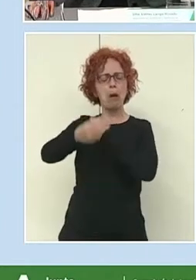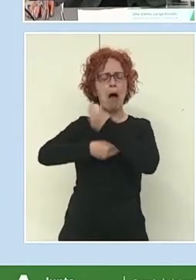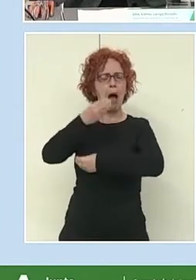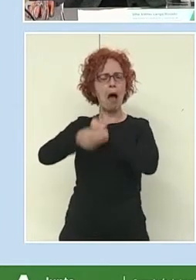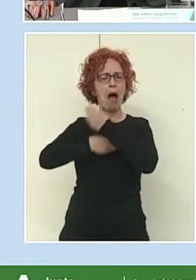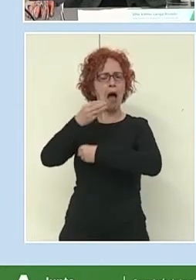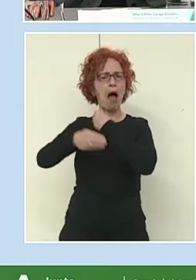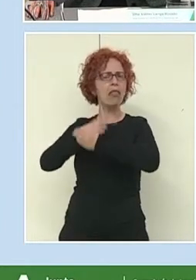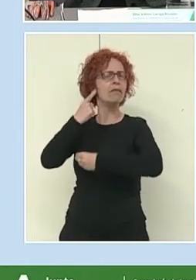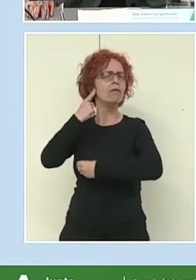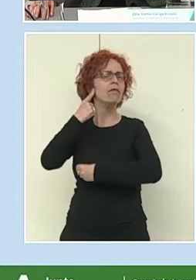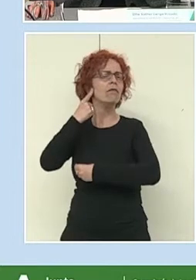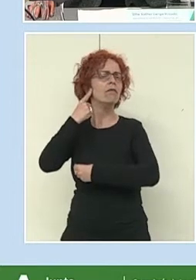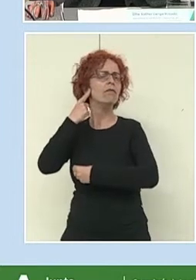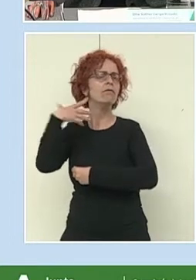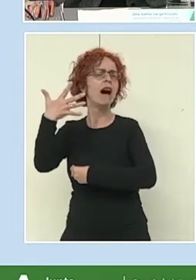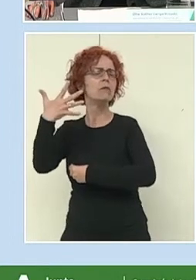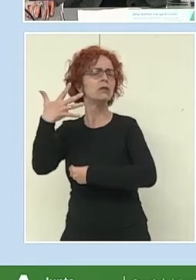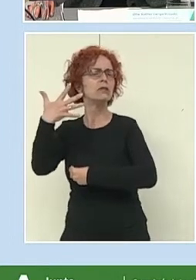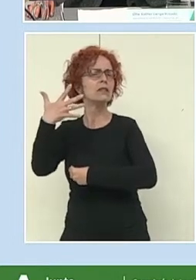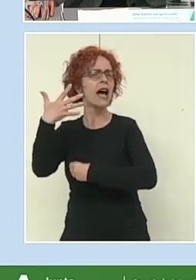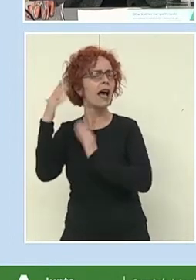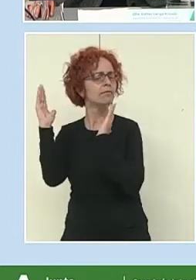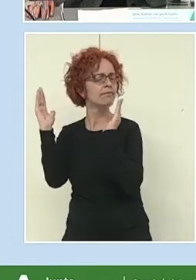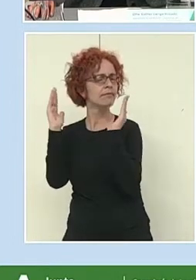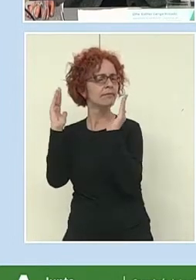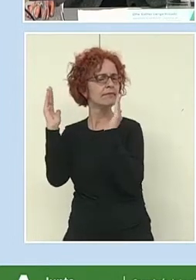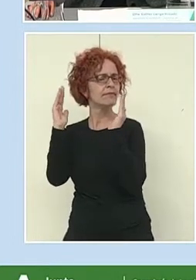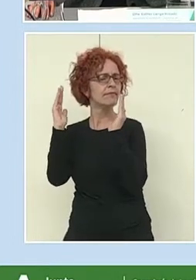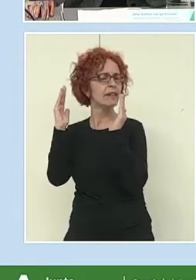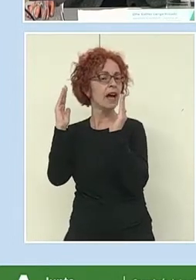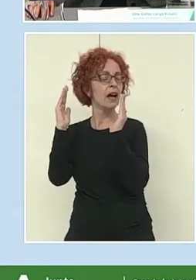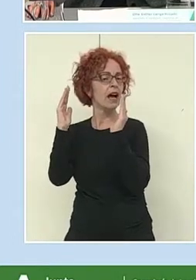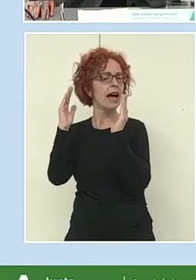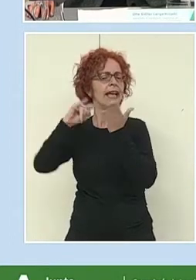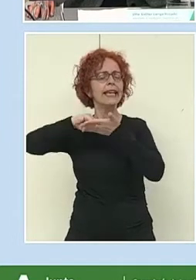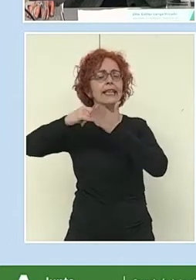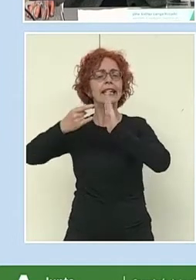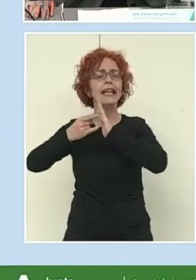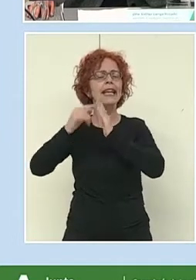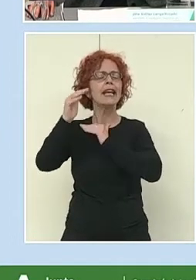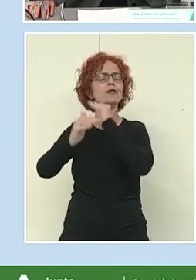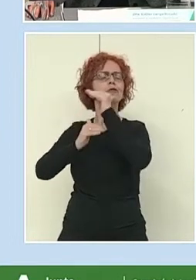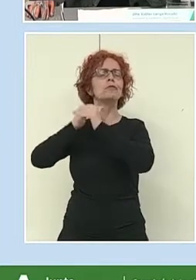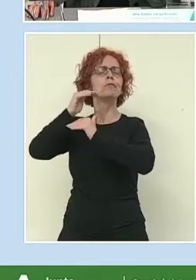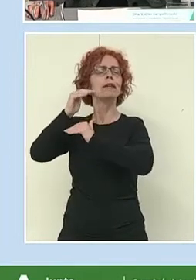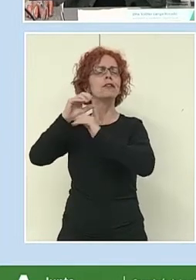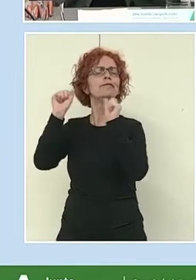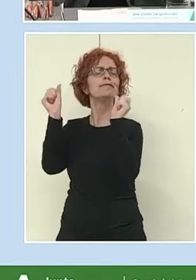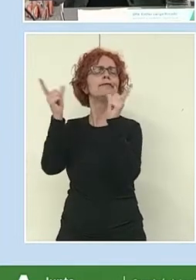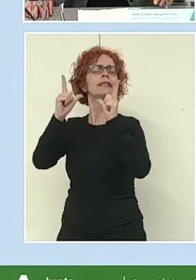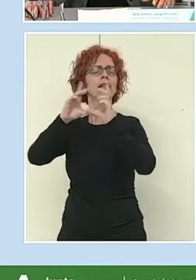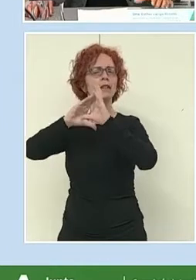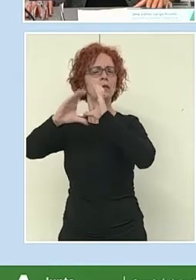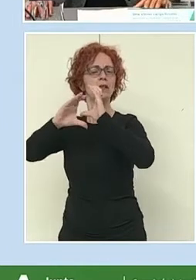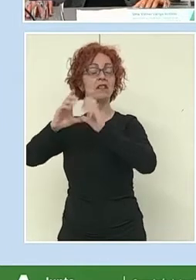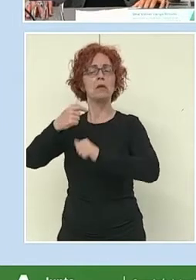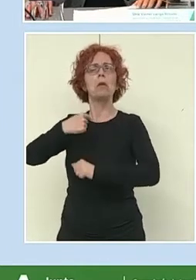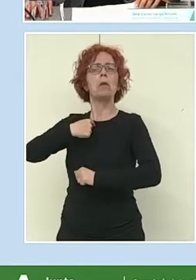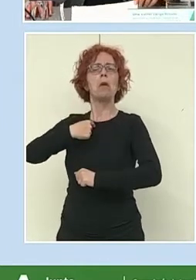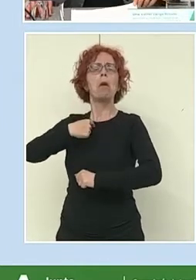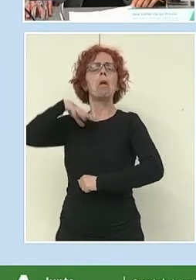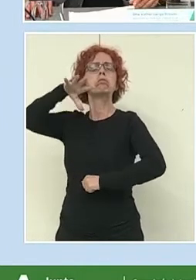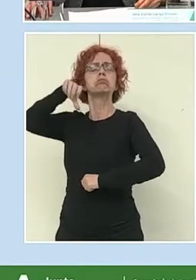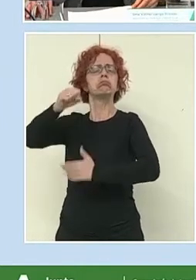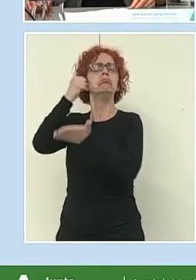que más prestigio tenía en aquel momento, que era la Ingeniería Superior de Telecomunicaciones, y allí, bueno, pues me matriculo en